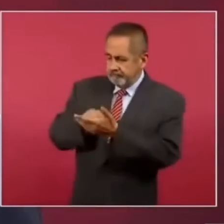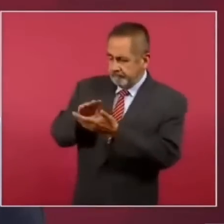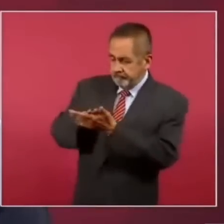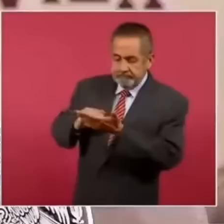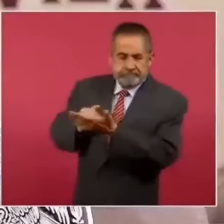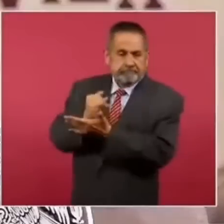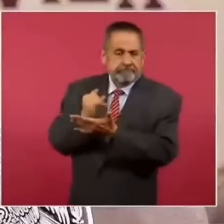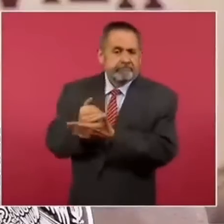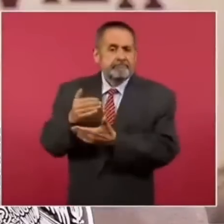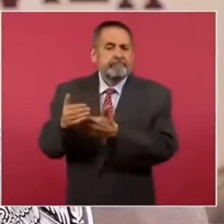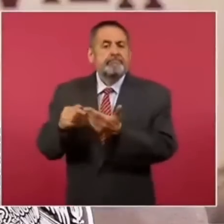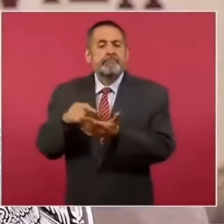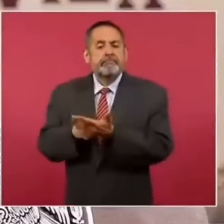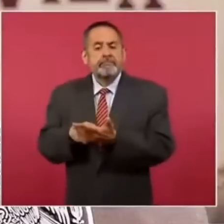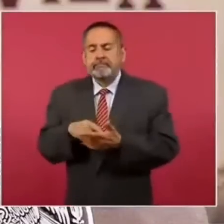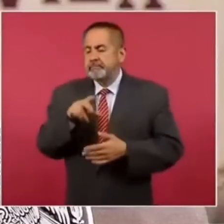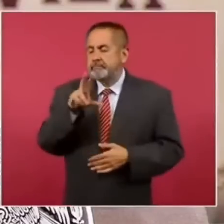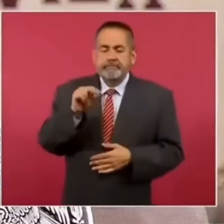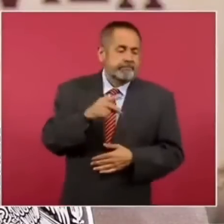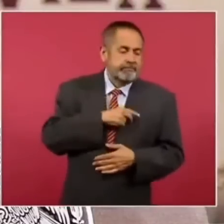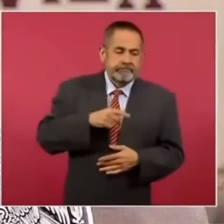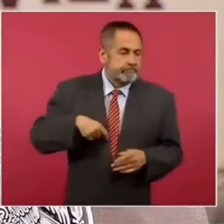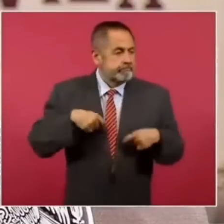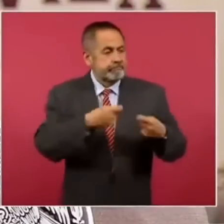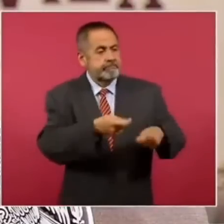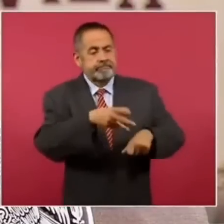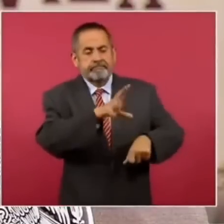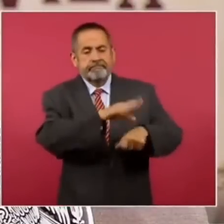jurisprudencia en el sentido de que no se les debe conceder